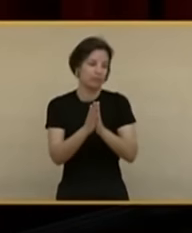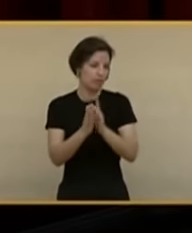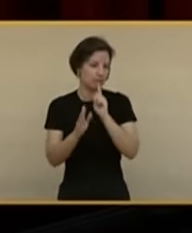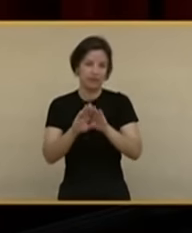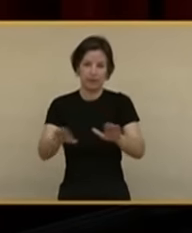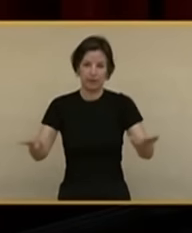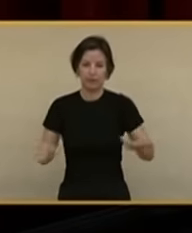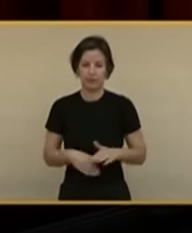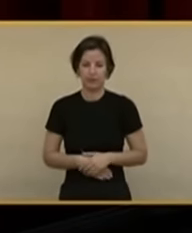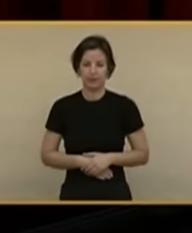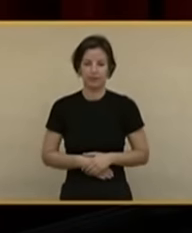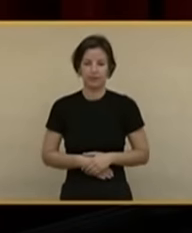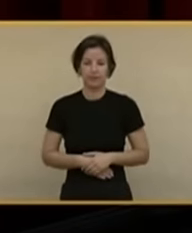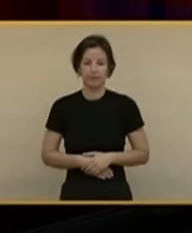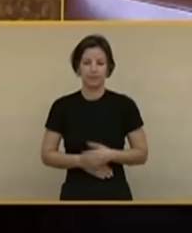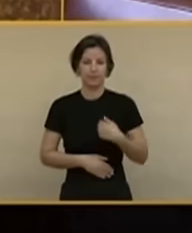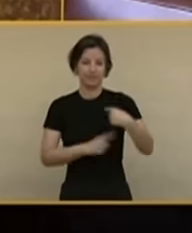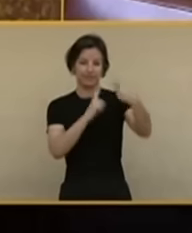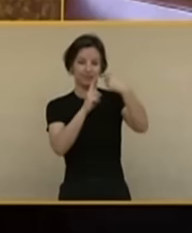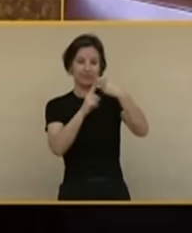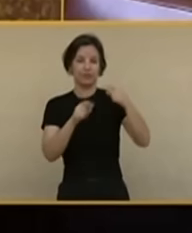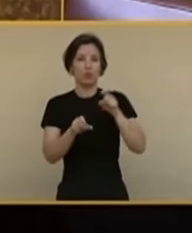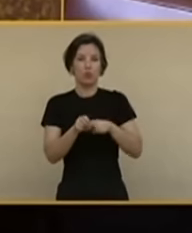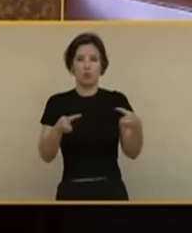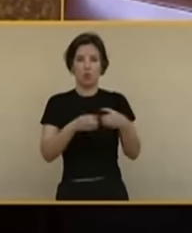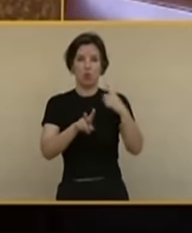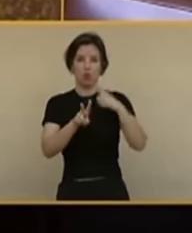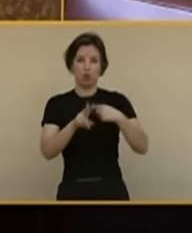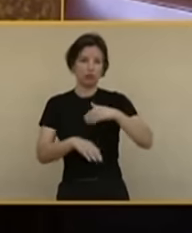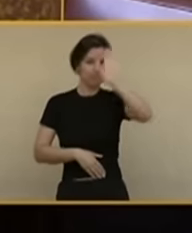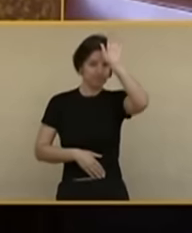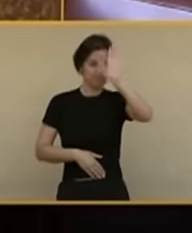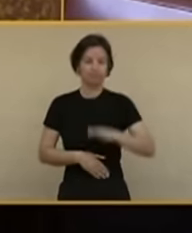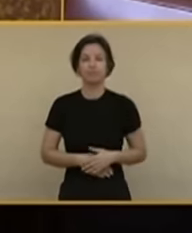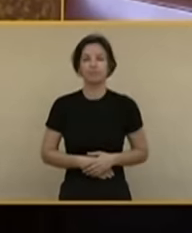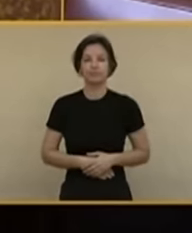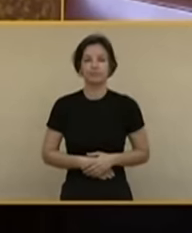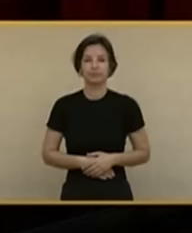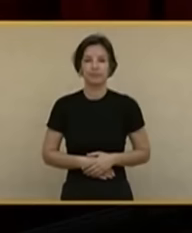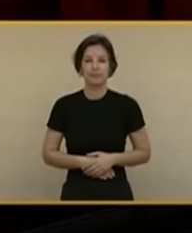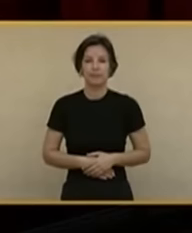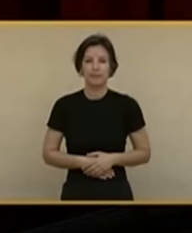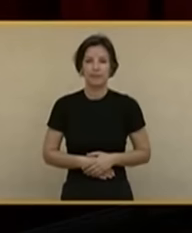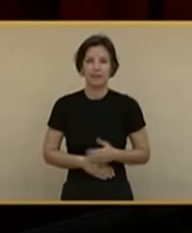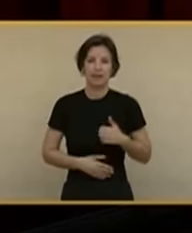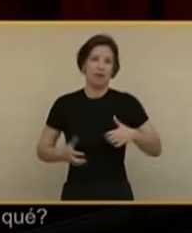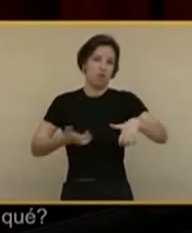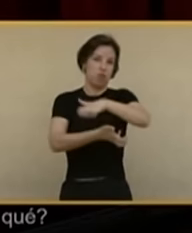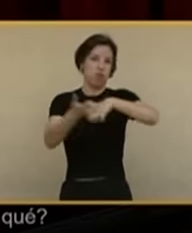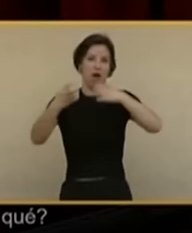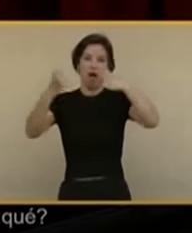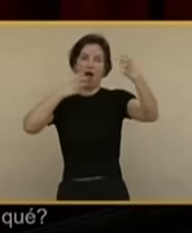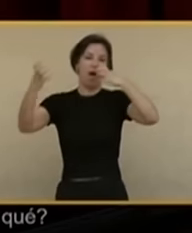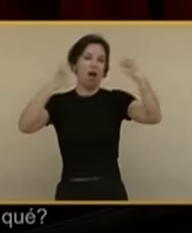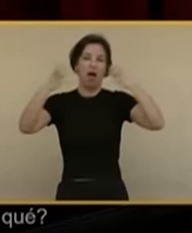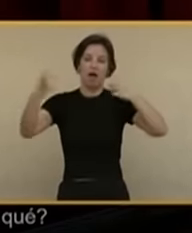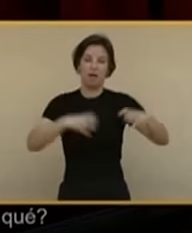silencio uses personales a miembros del grupo parlamentario vox señor señor figaredo me permitirá que